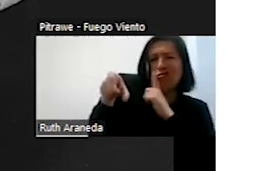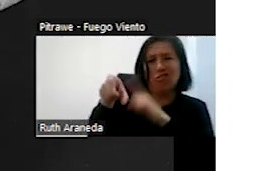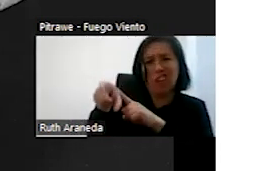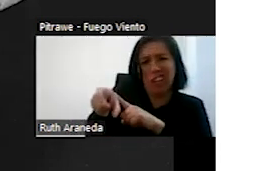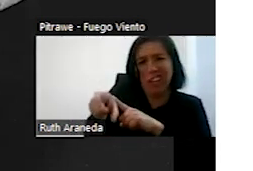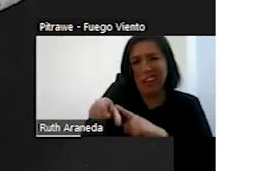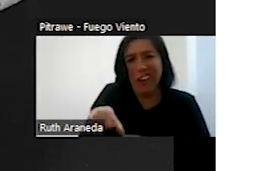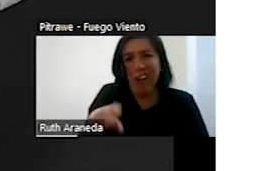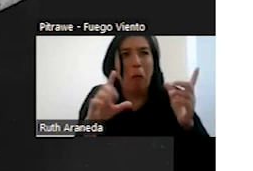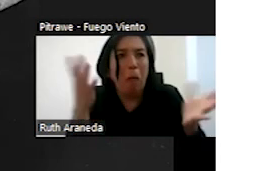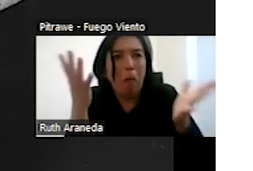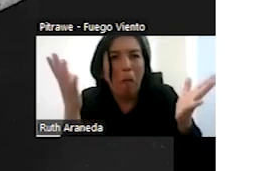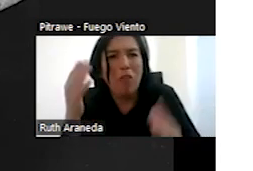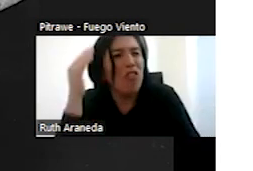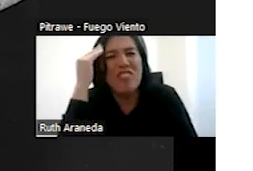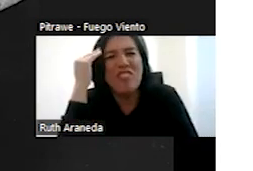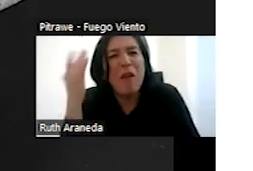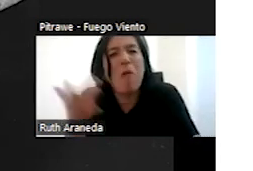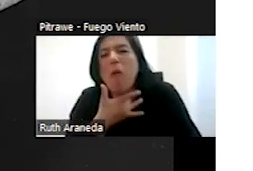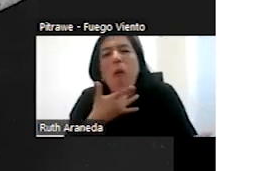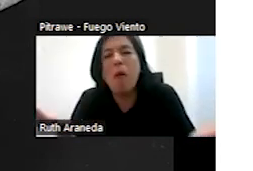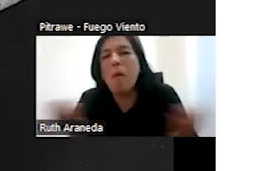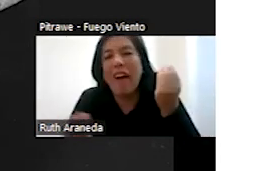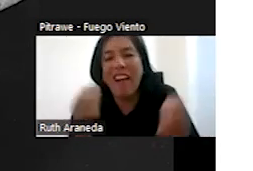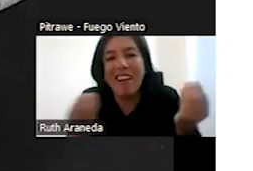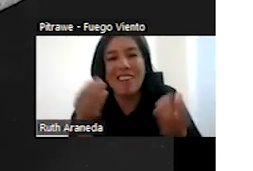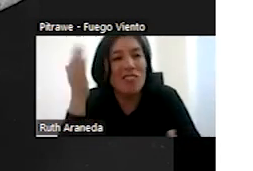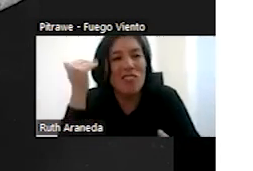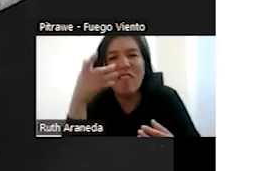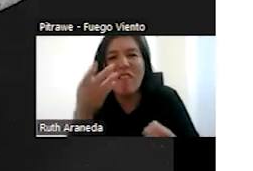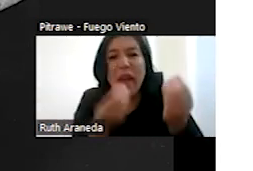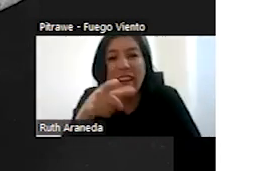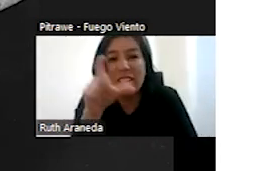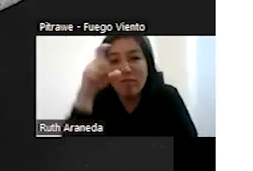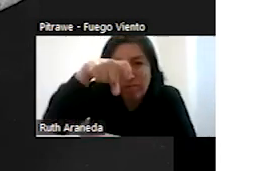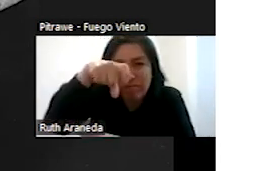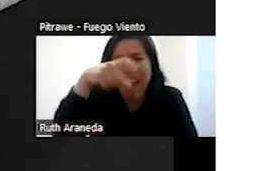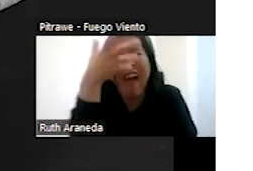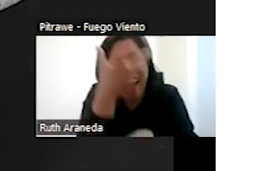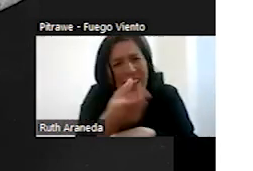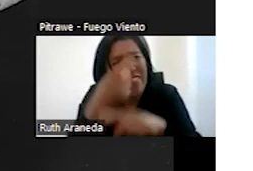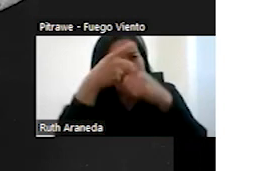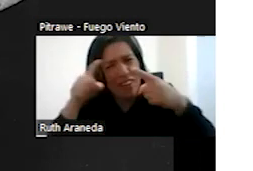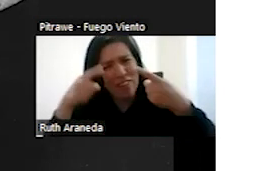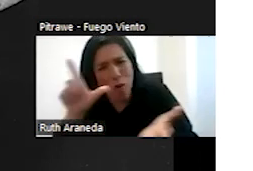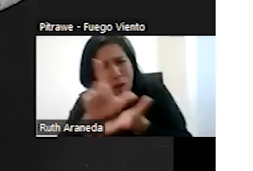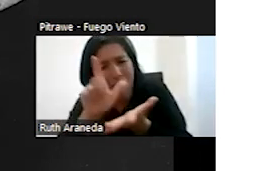tenían ninguna explicación de su origen y su funcionalidad, pero aparecen en contexto